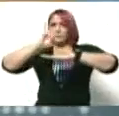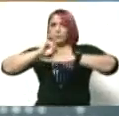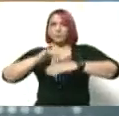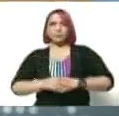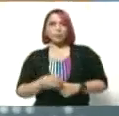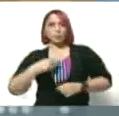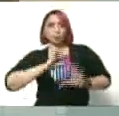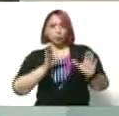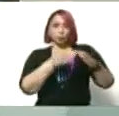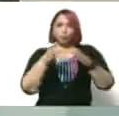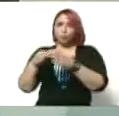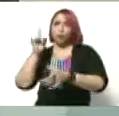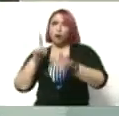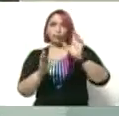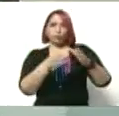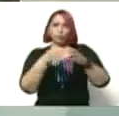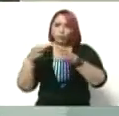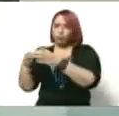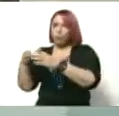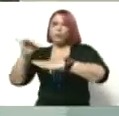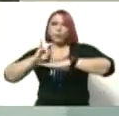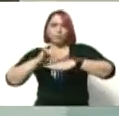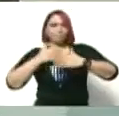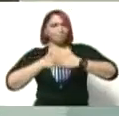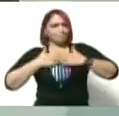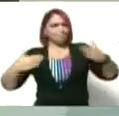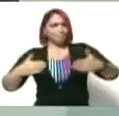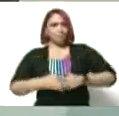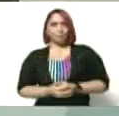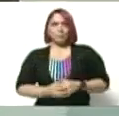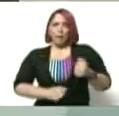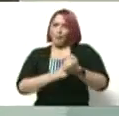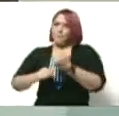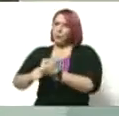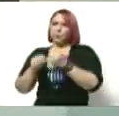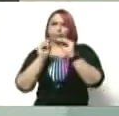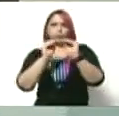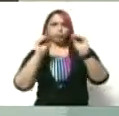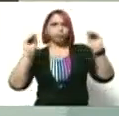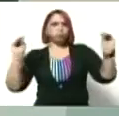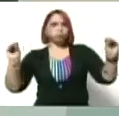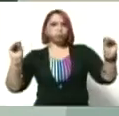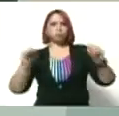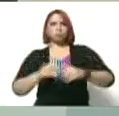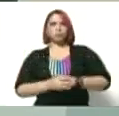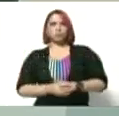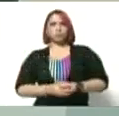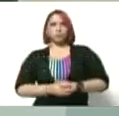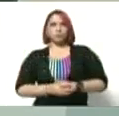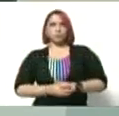con algunos sectores de las iglesias que están dispuestos a colaborar y están dispuestos a llamar en sus